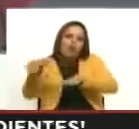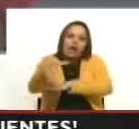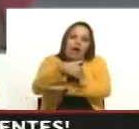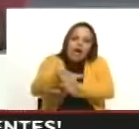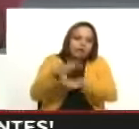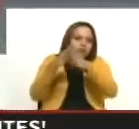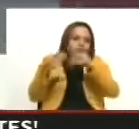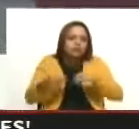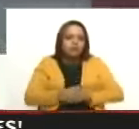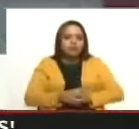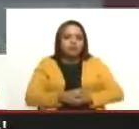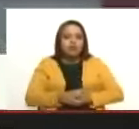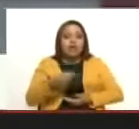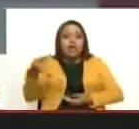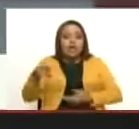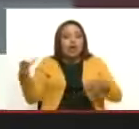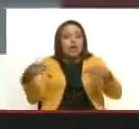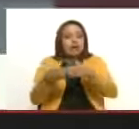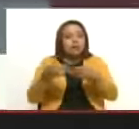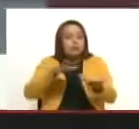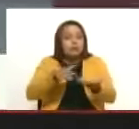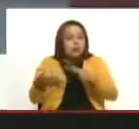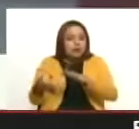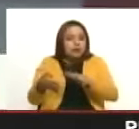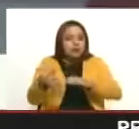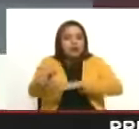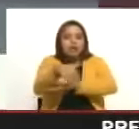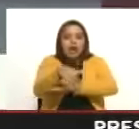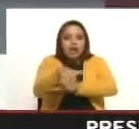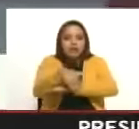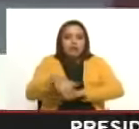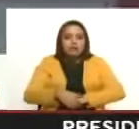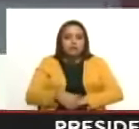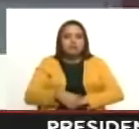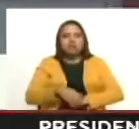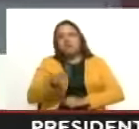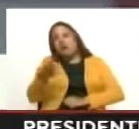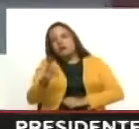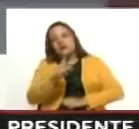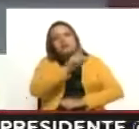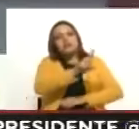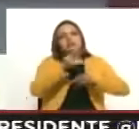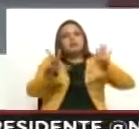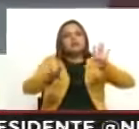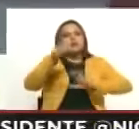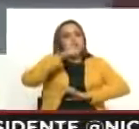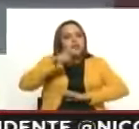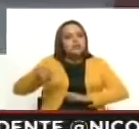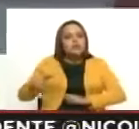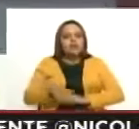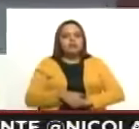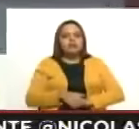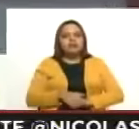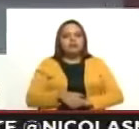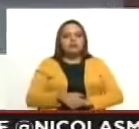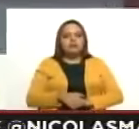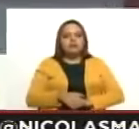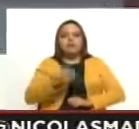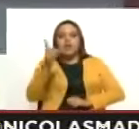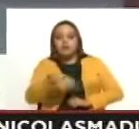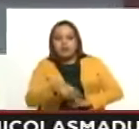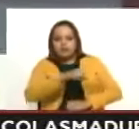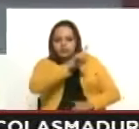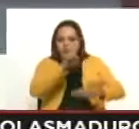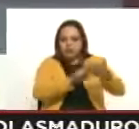Entonces estamos hablando de un equipo mínimo por las calles de 18 personas. Y para sumar